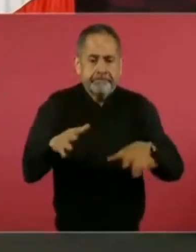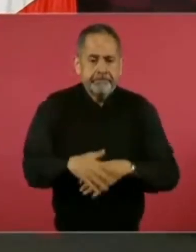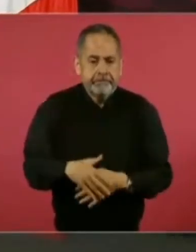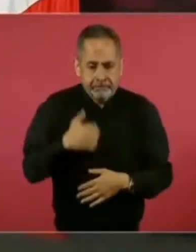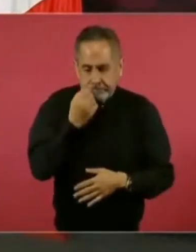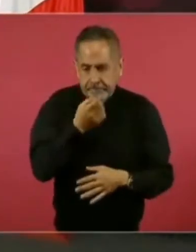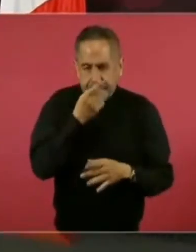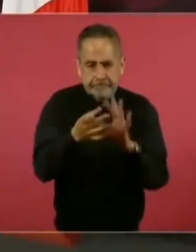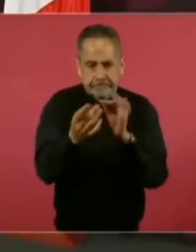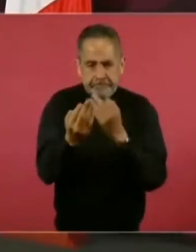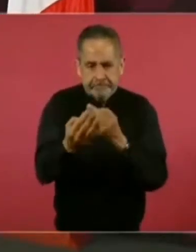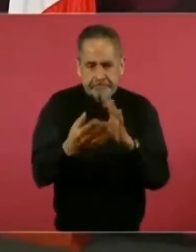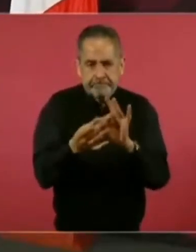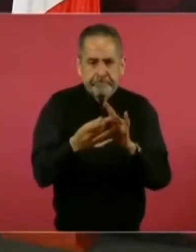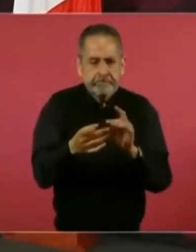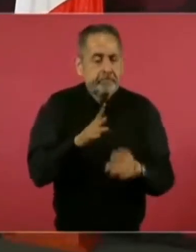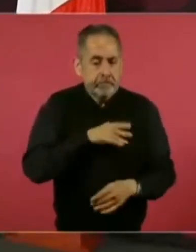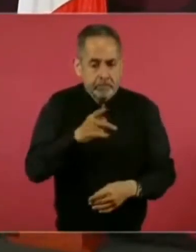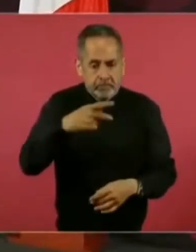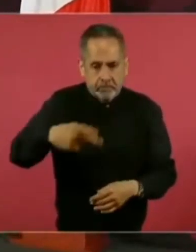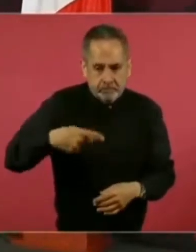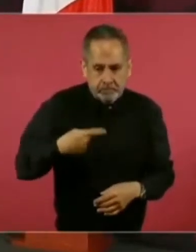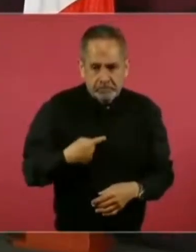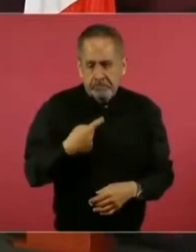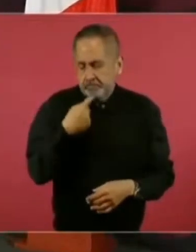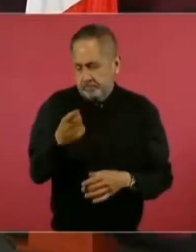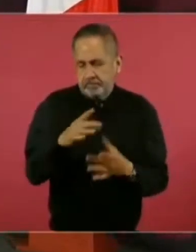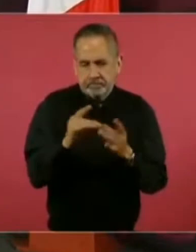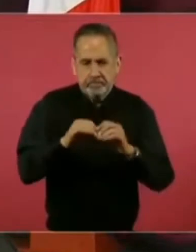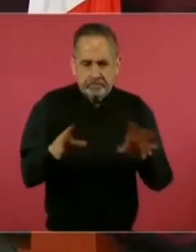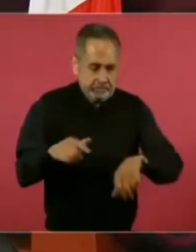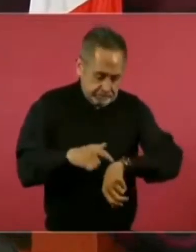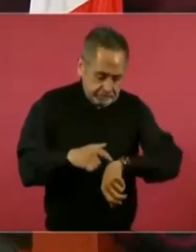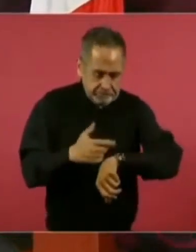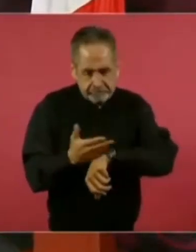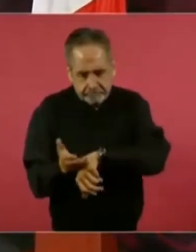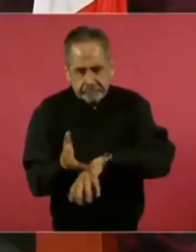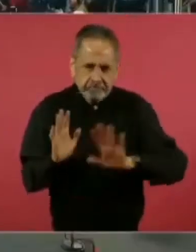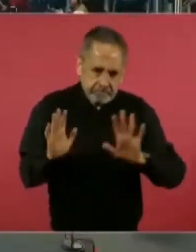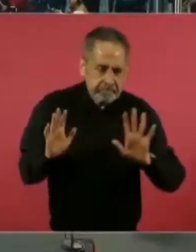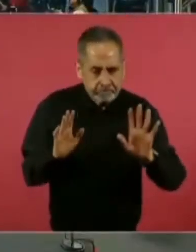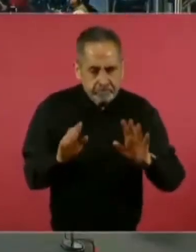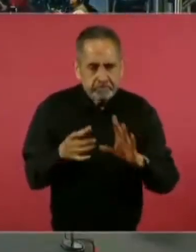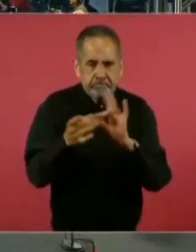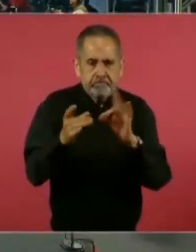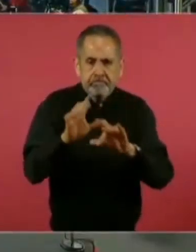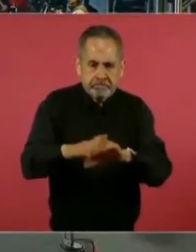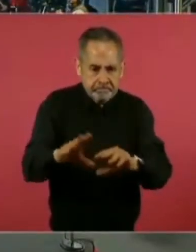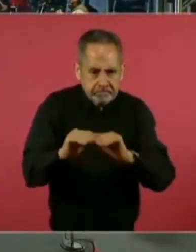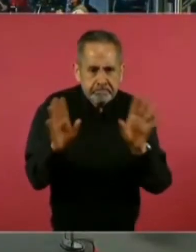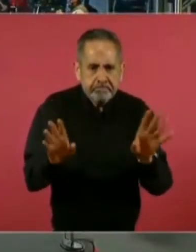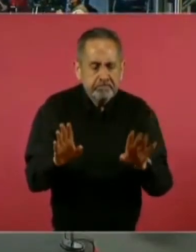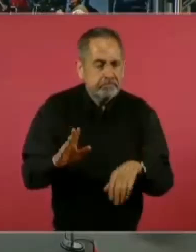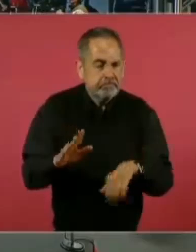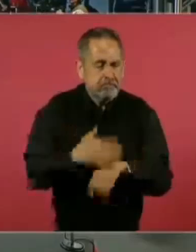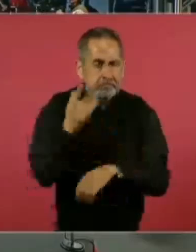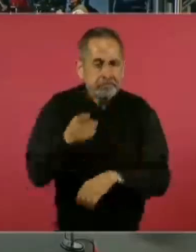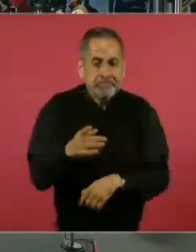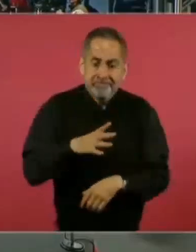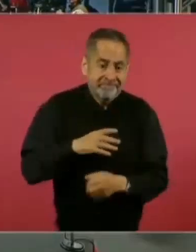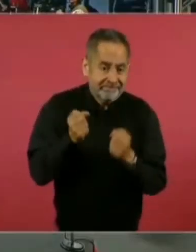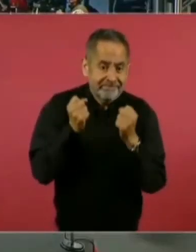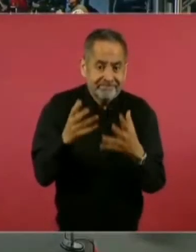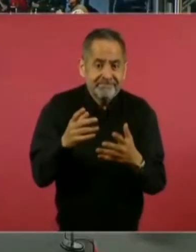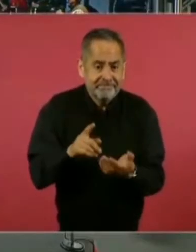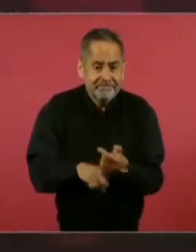yo, qué bien que me preguntaste, nos llevó tiempo, pero aclarar porque hay